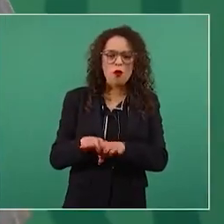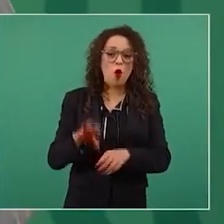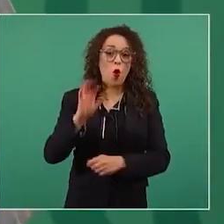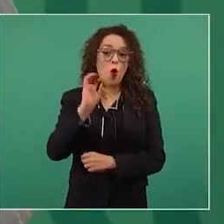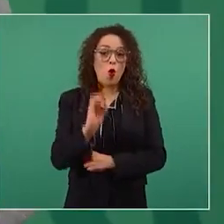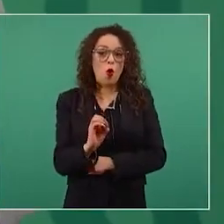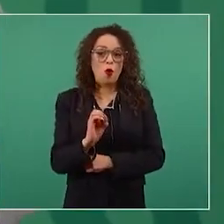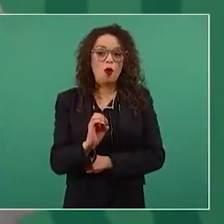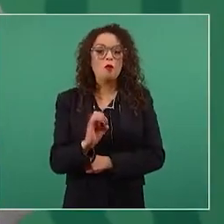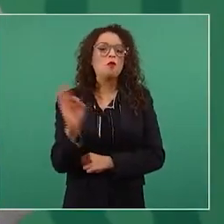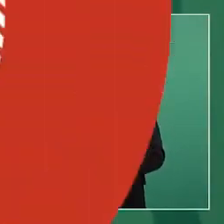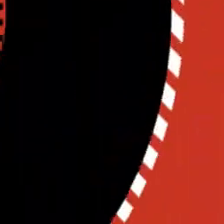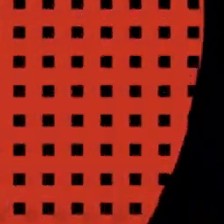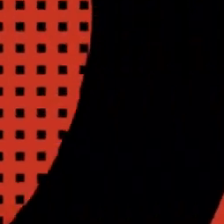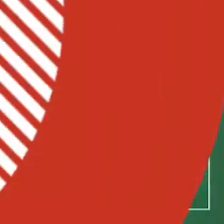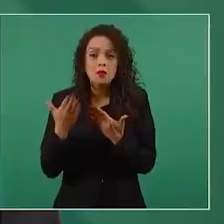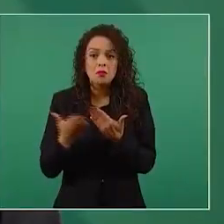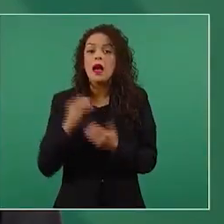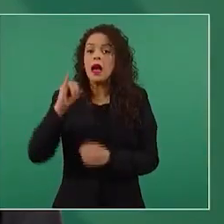pues un tonto.